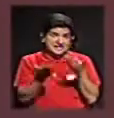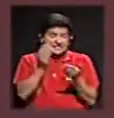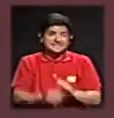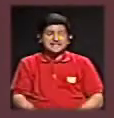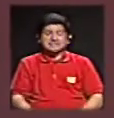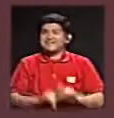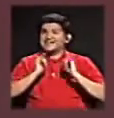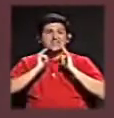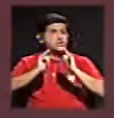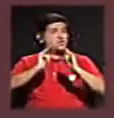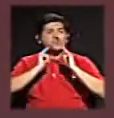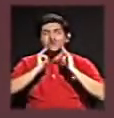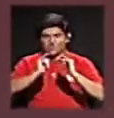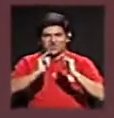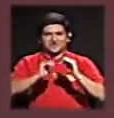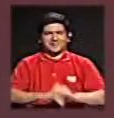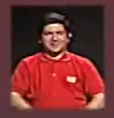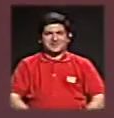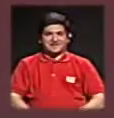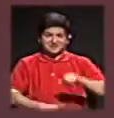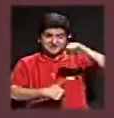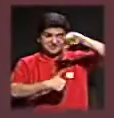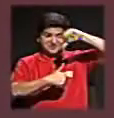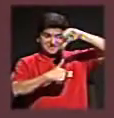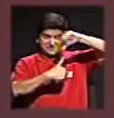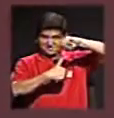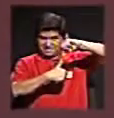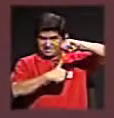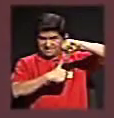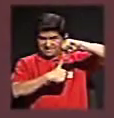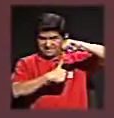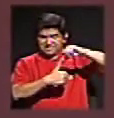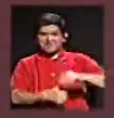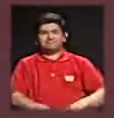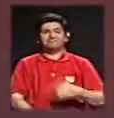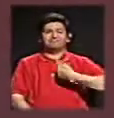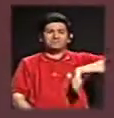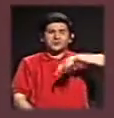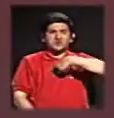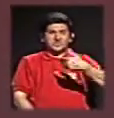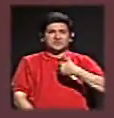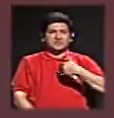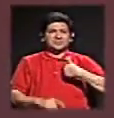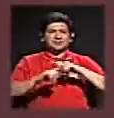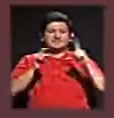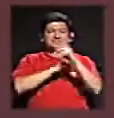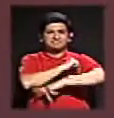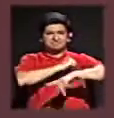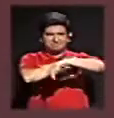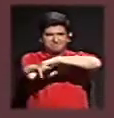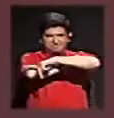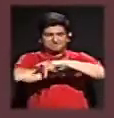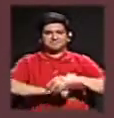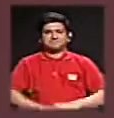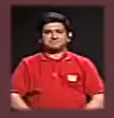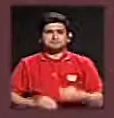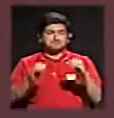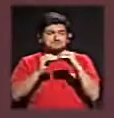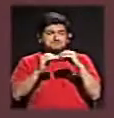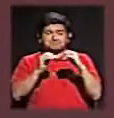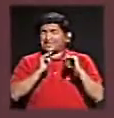de desigualdad. Y en Centroamérica tenemos varios de los países